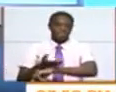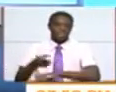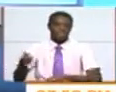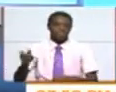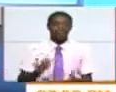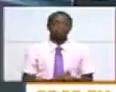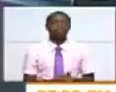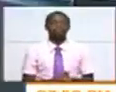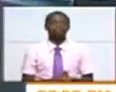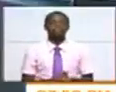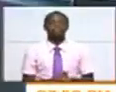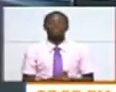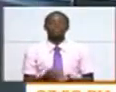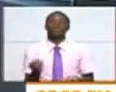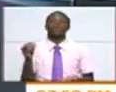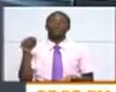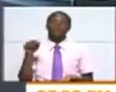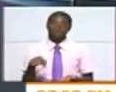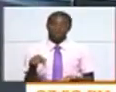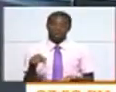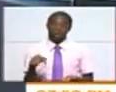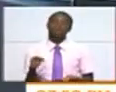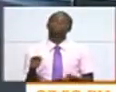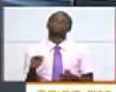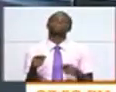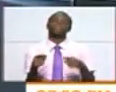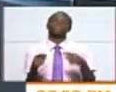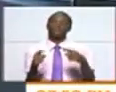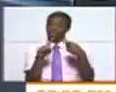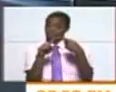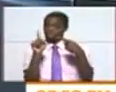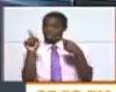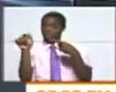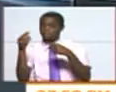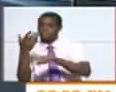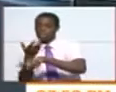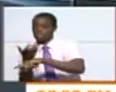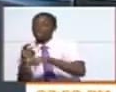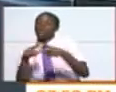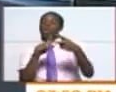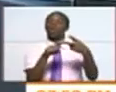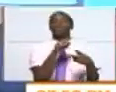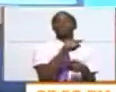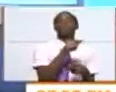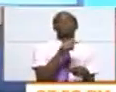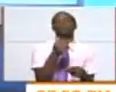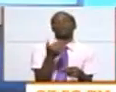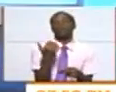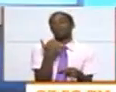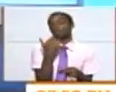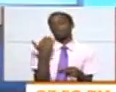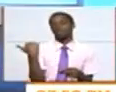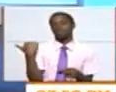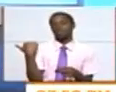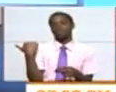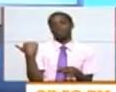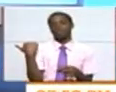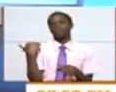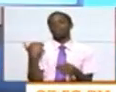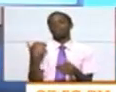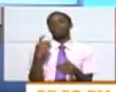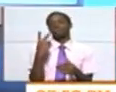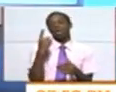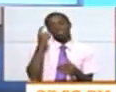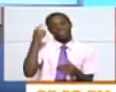Hoy contamos un segundo caído, un mototaxista, por un hecho acaecido hace aproximadamente 48